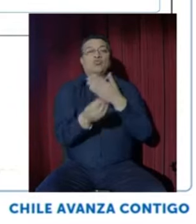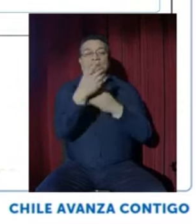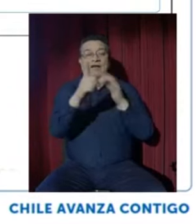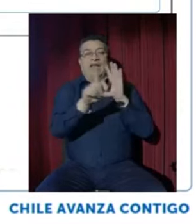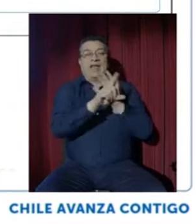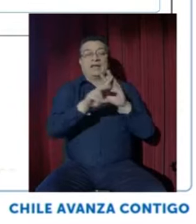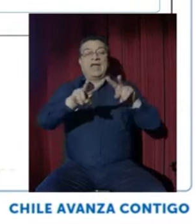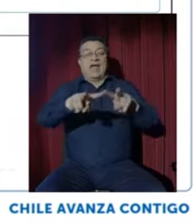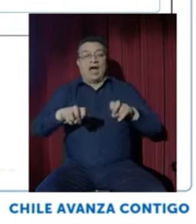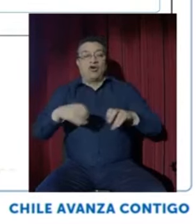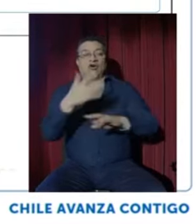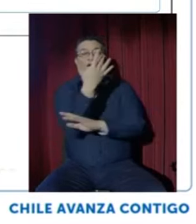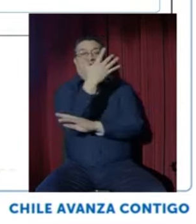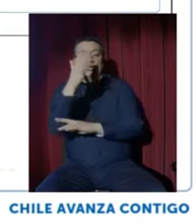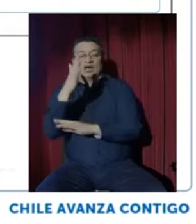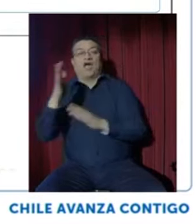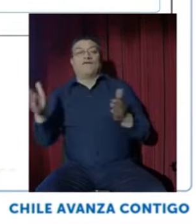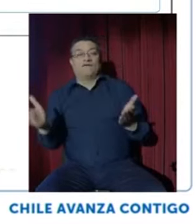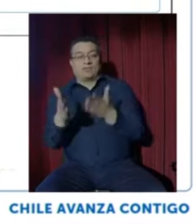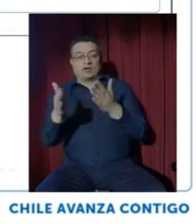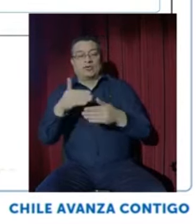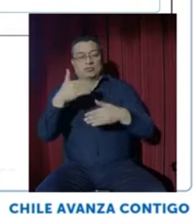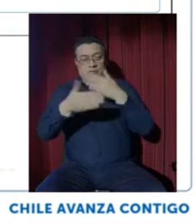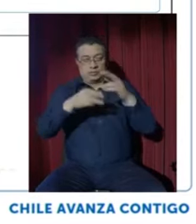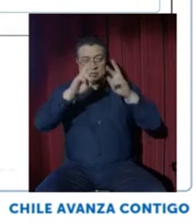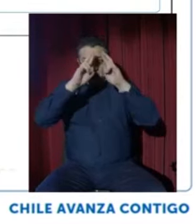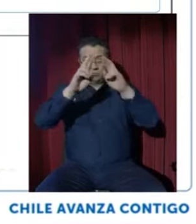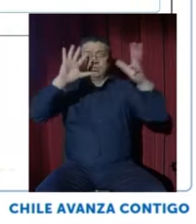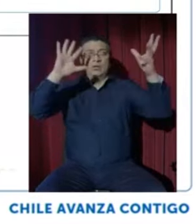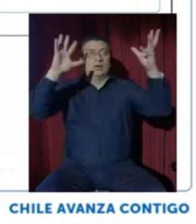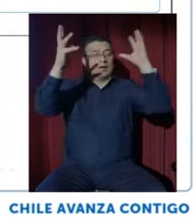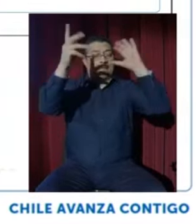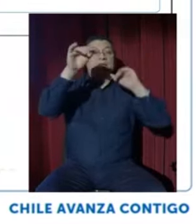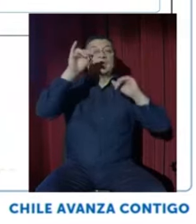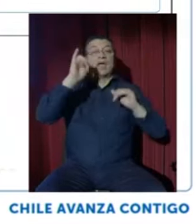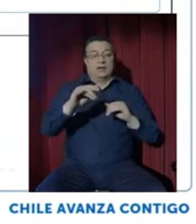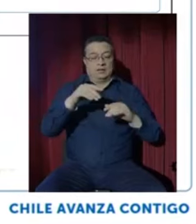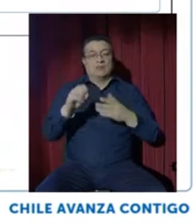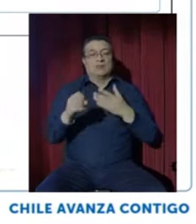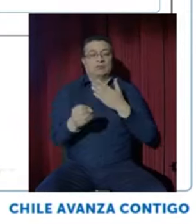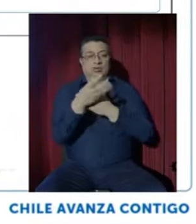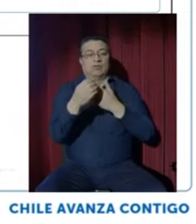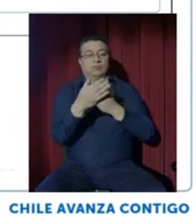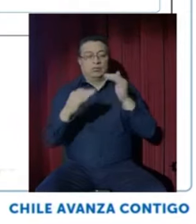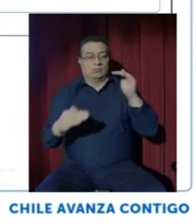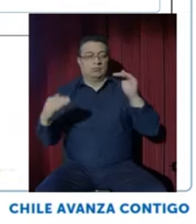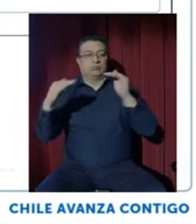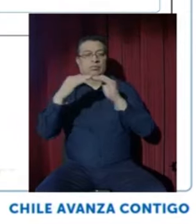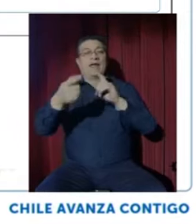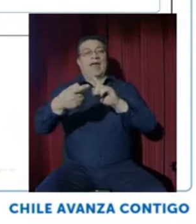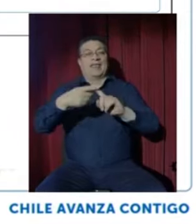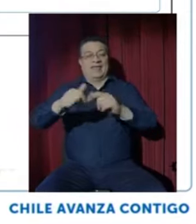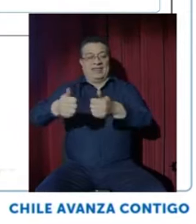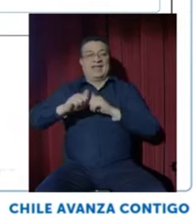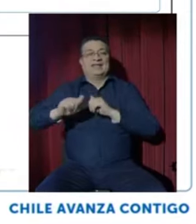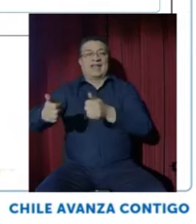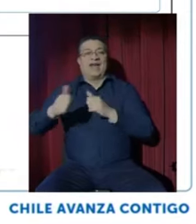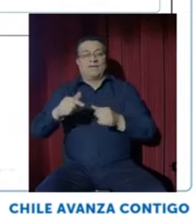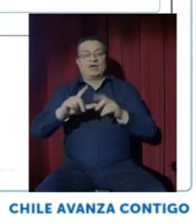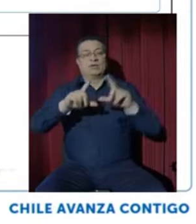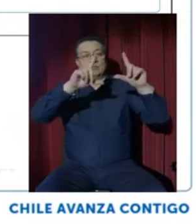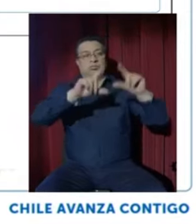agroforestería y fomento que sea sustentable y que aporte a las metas de descarbonización y a los desafíos en temas de